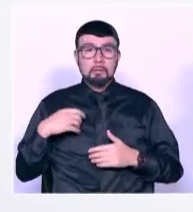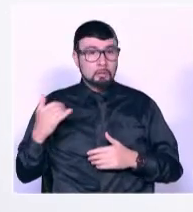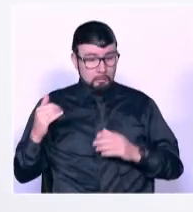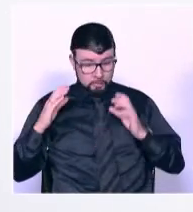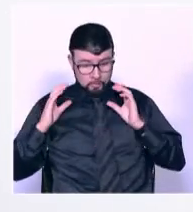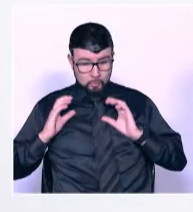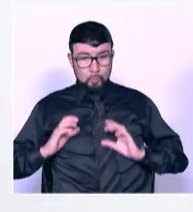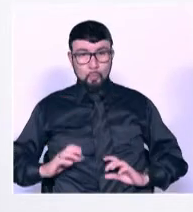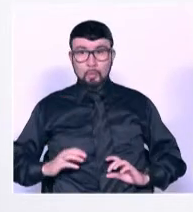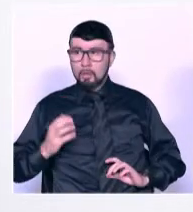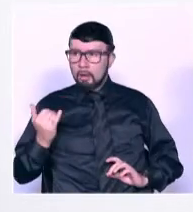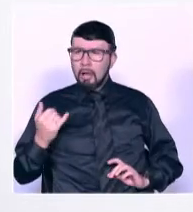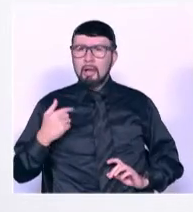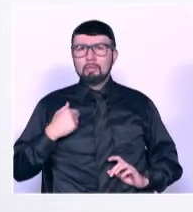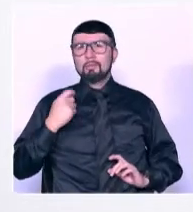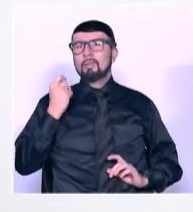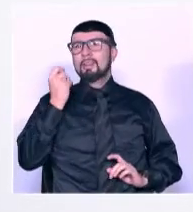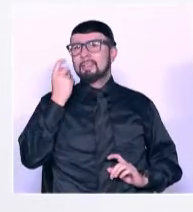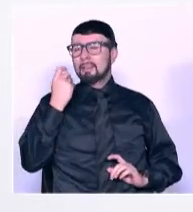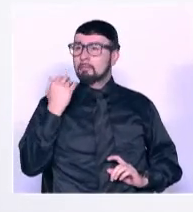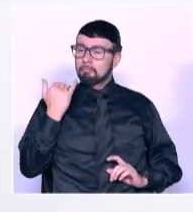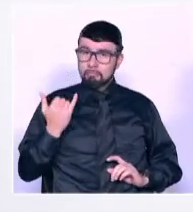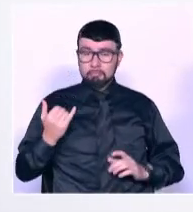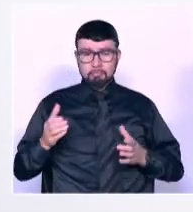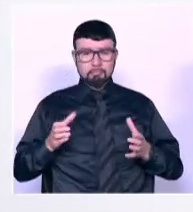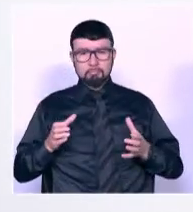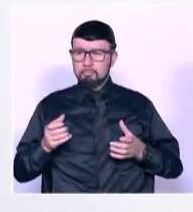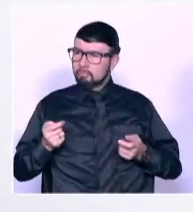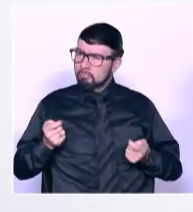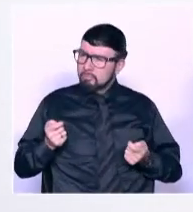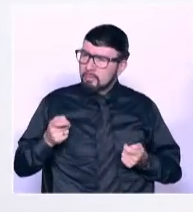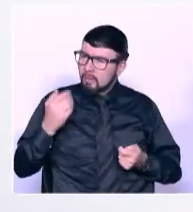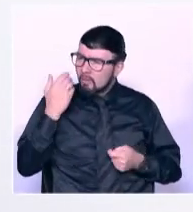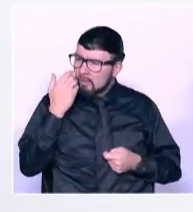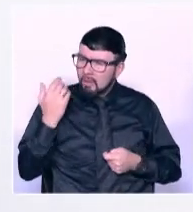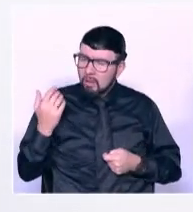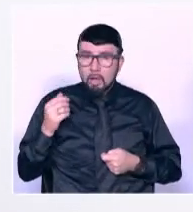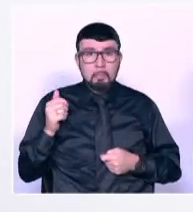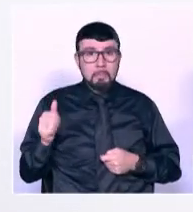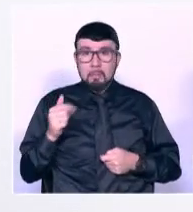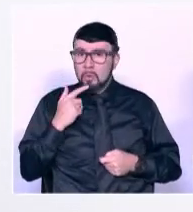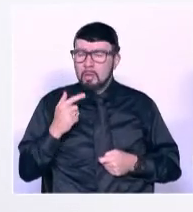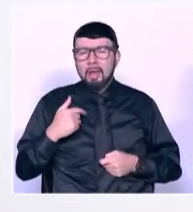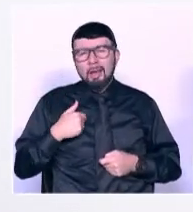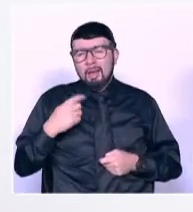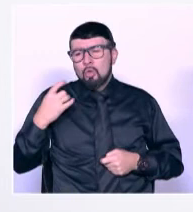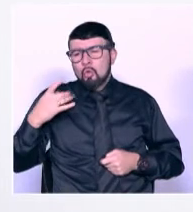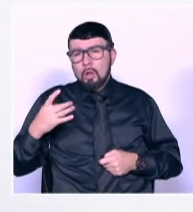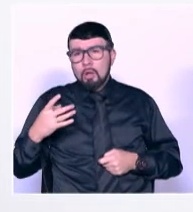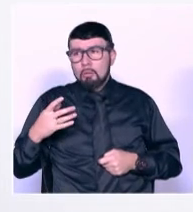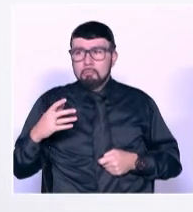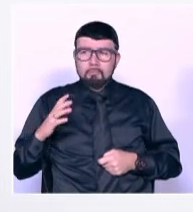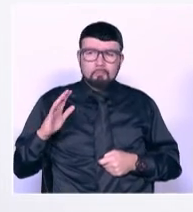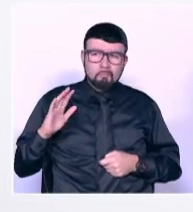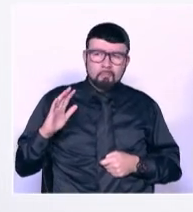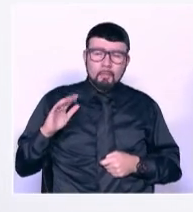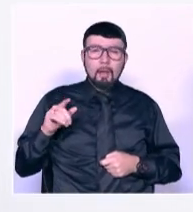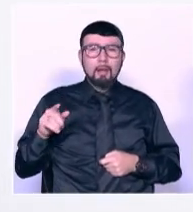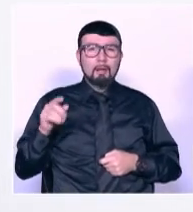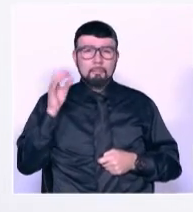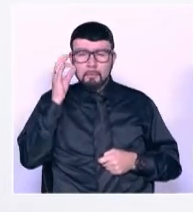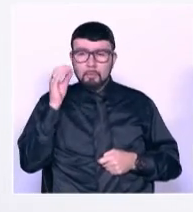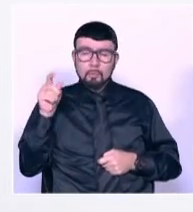puedo entender mucho la patología del paciente, y si el paciente dice que le duele, puede tener una